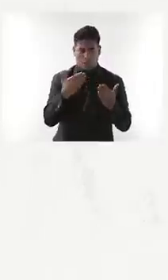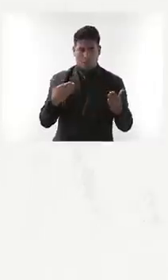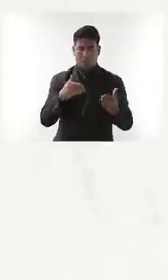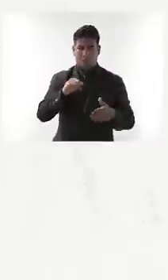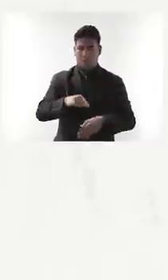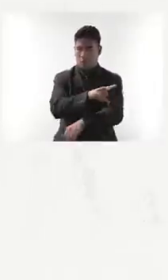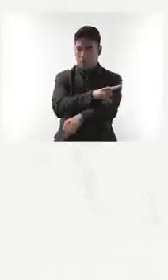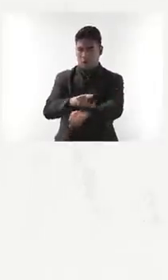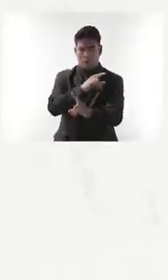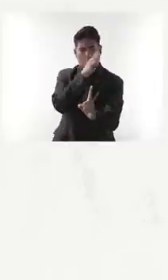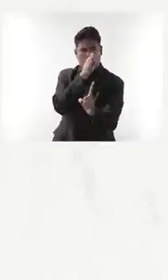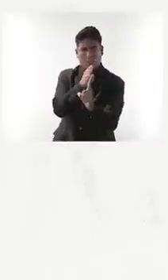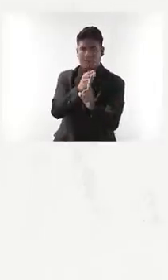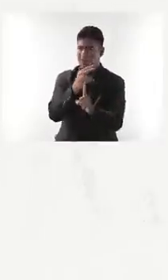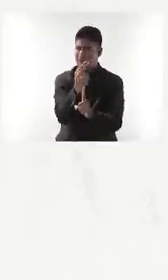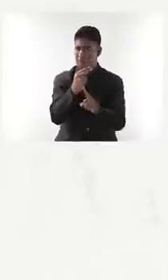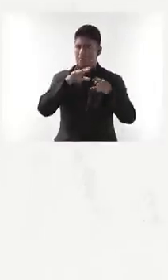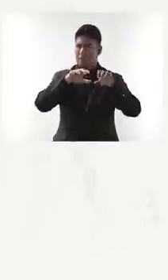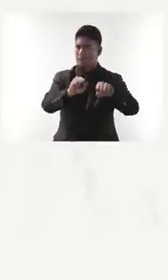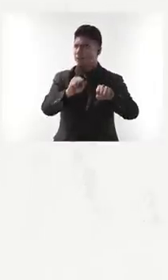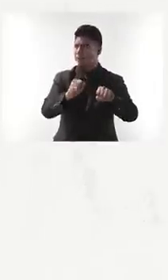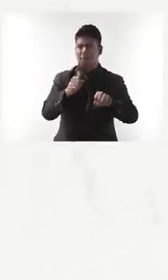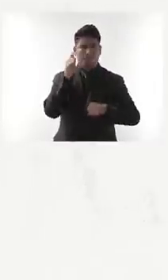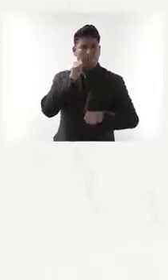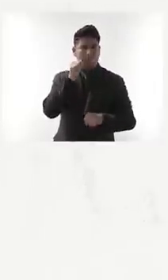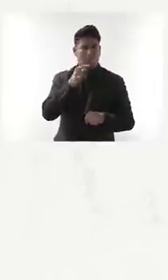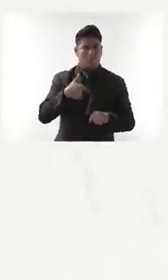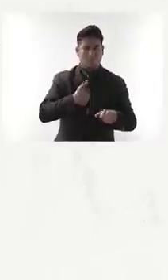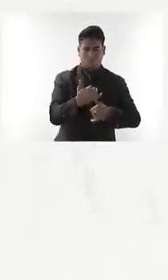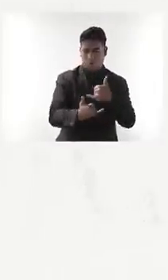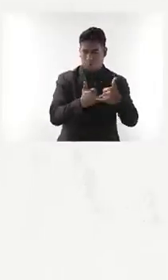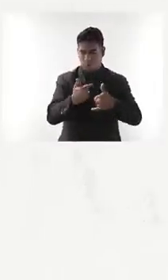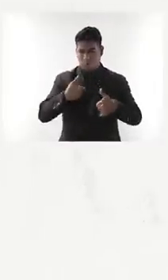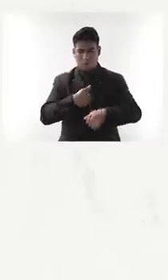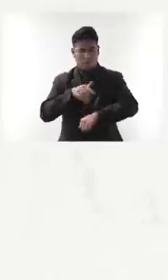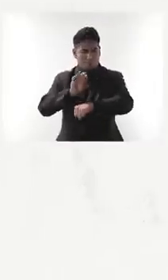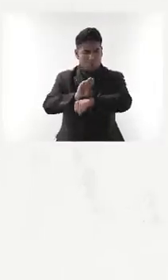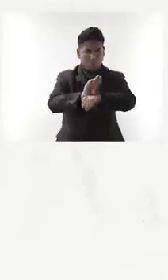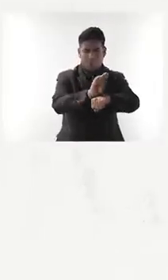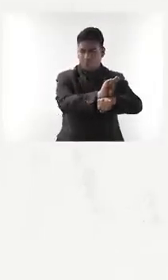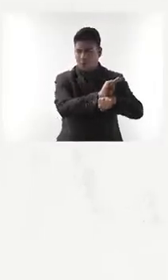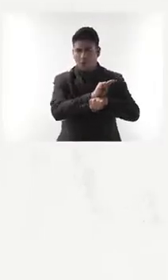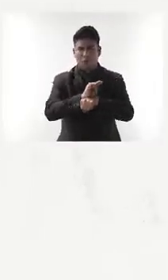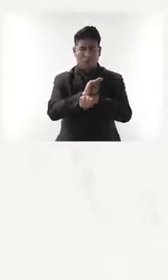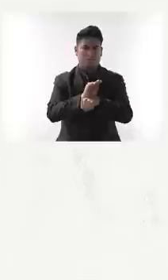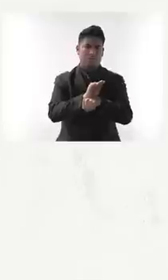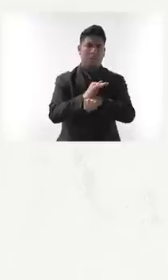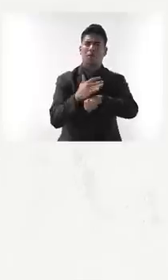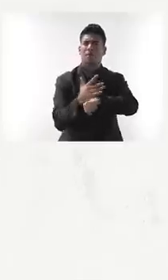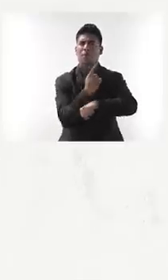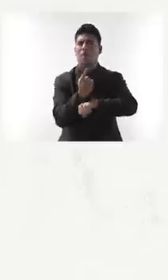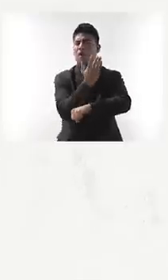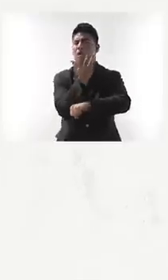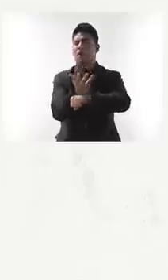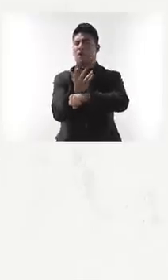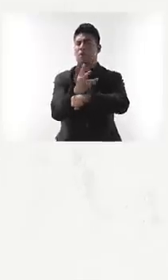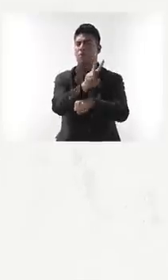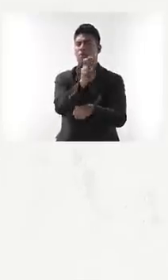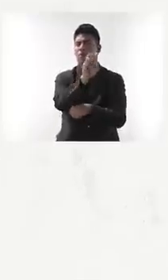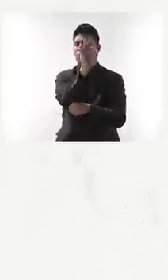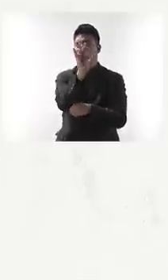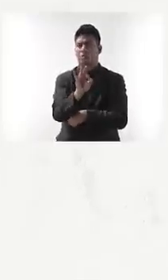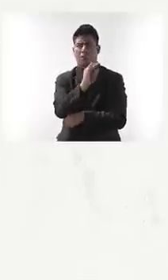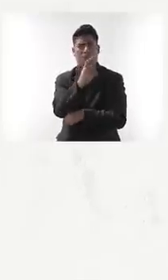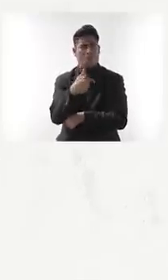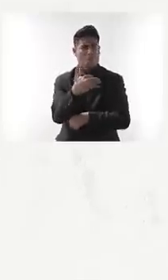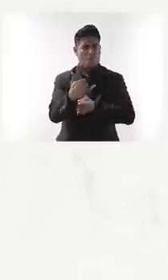primera, el tema salarial. ¿Por qué no van jugadores a Europa? ¿Por qué Estados Unidos tiene 200% más jugadores que